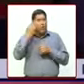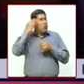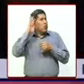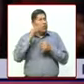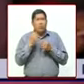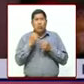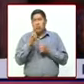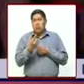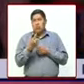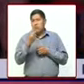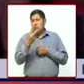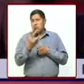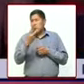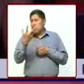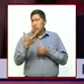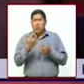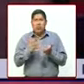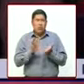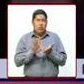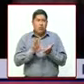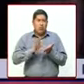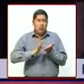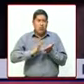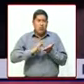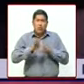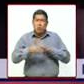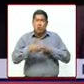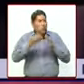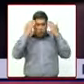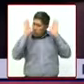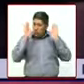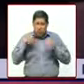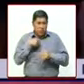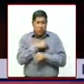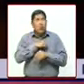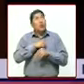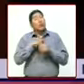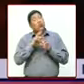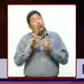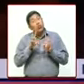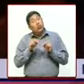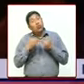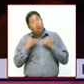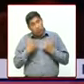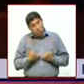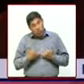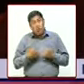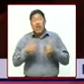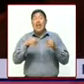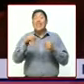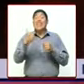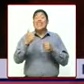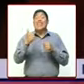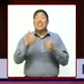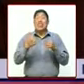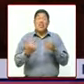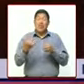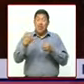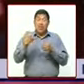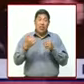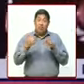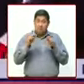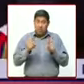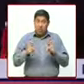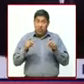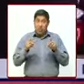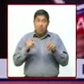mesas van a habilitar y ojalá que todas las mesas que se habiliten trabajen. No como hemos verificado ahora, que hay más de 10 mesas y solamente están